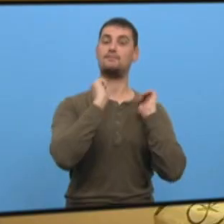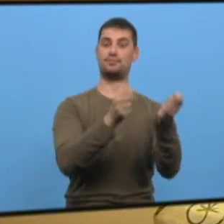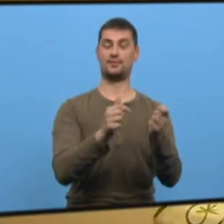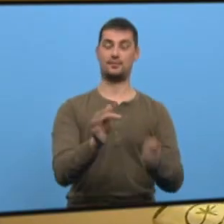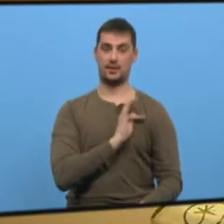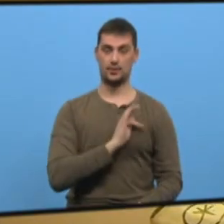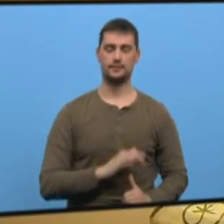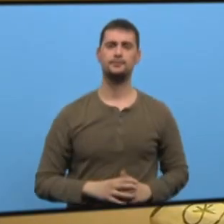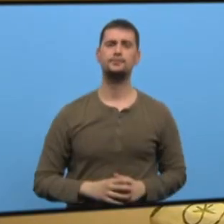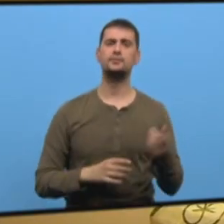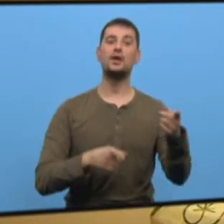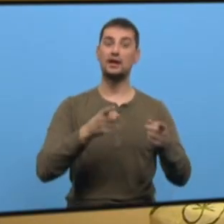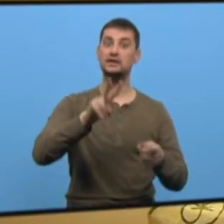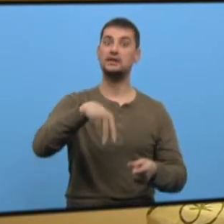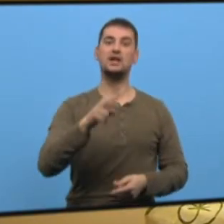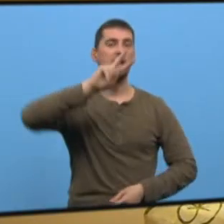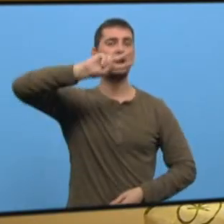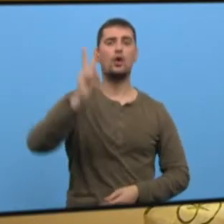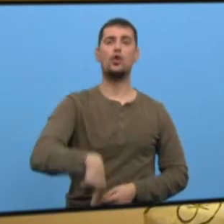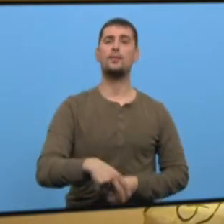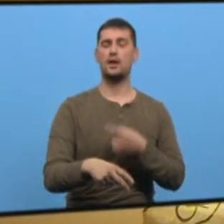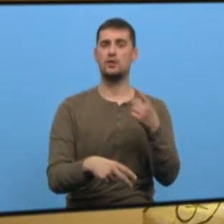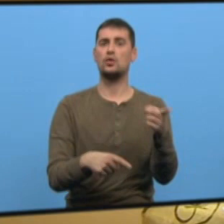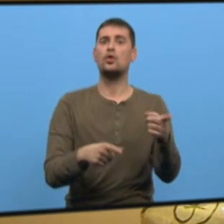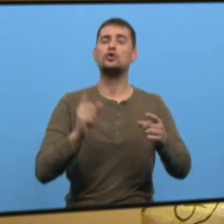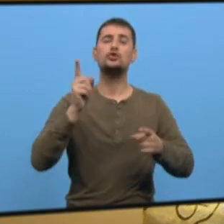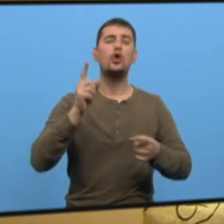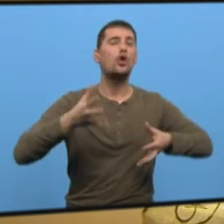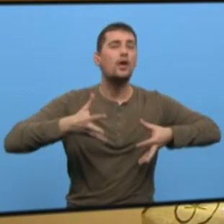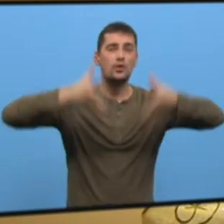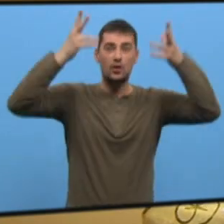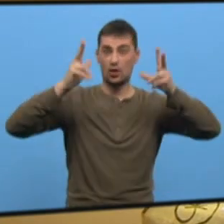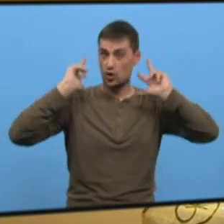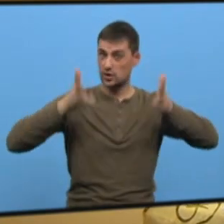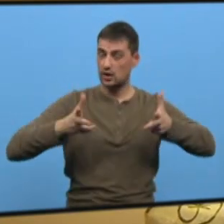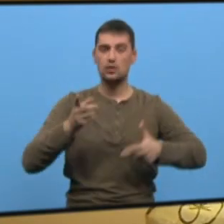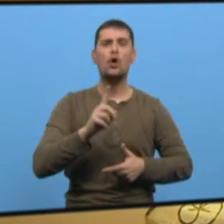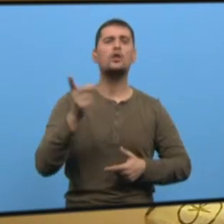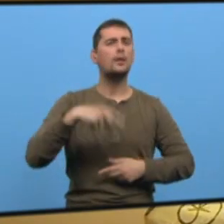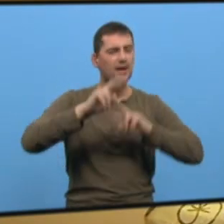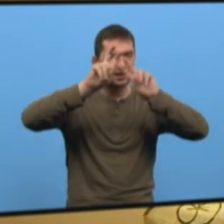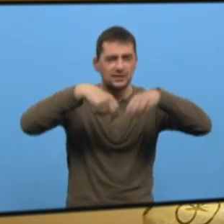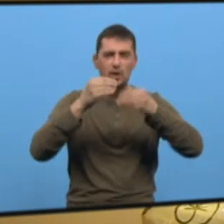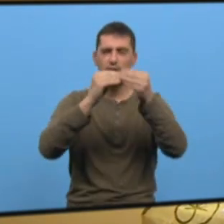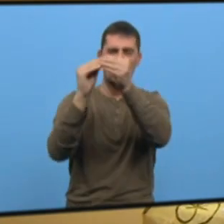un reconocimiento que nos hacen ya no solo de lo que es el edificio como hotel sino con la restauración pues es un